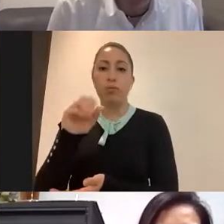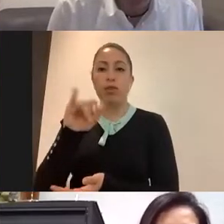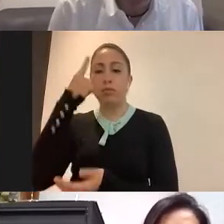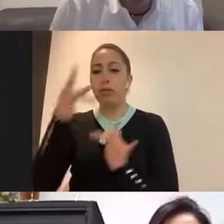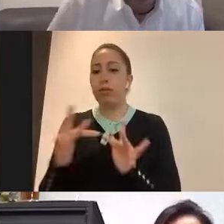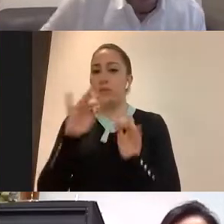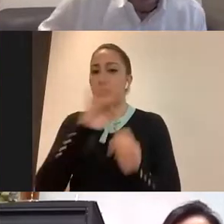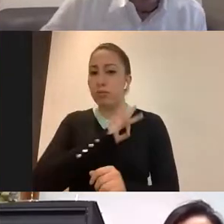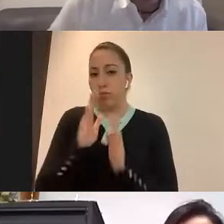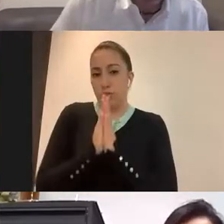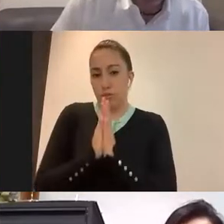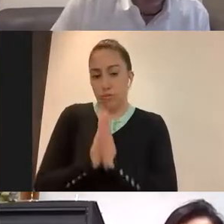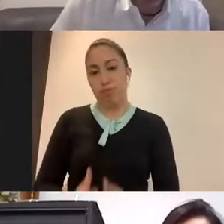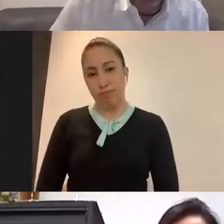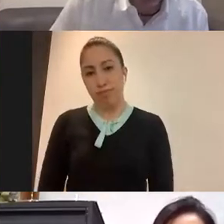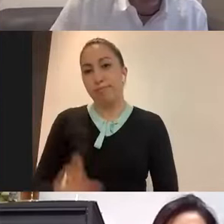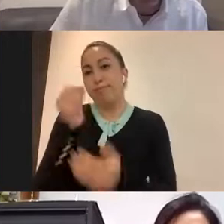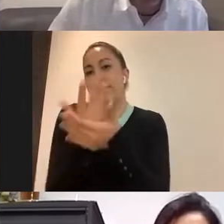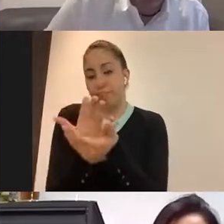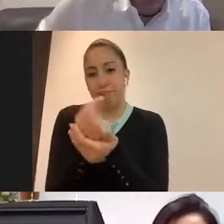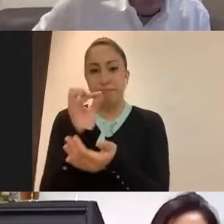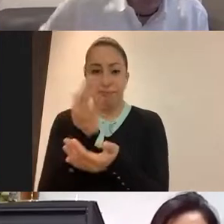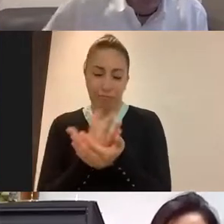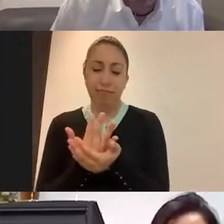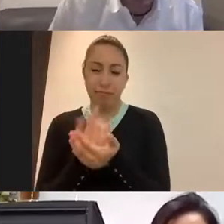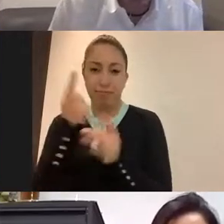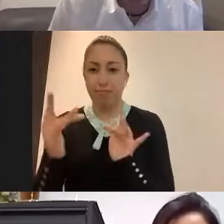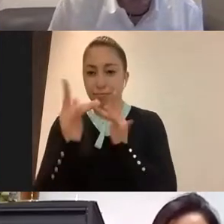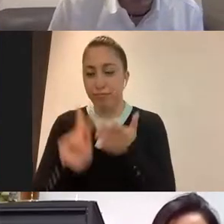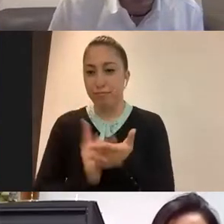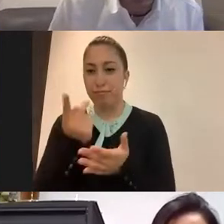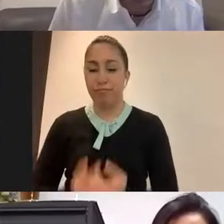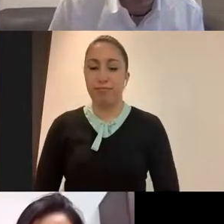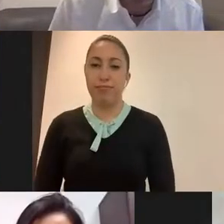ingresar. Esperamos tantito en lo que se integra.